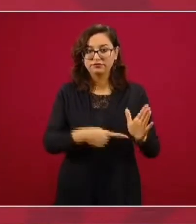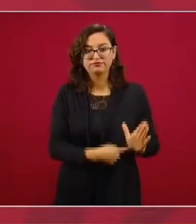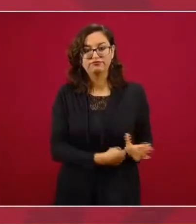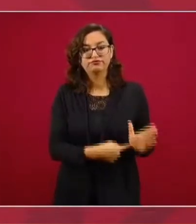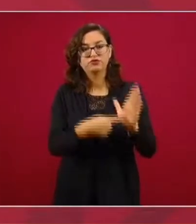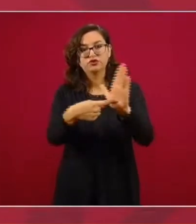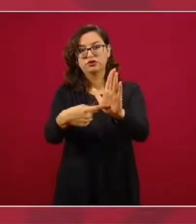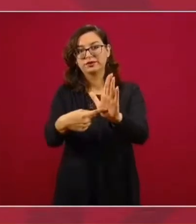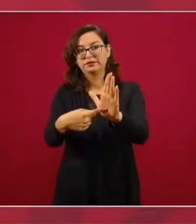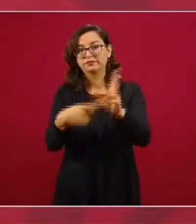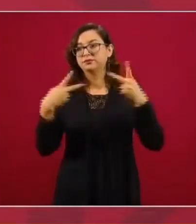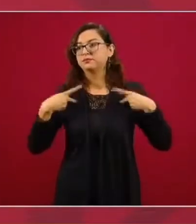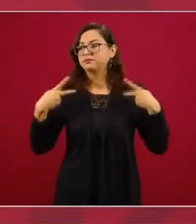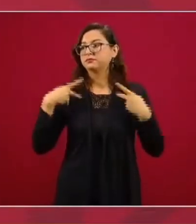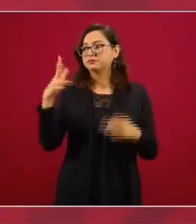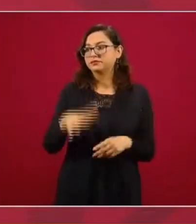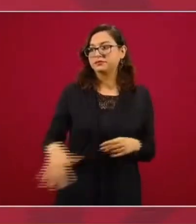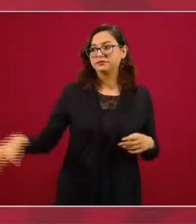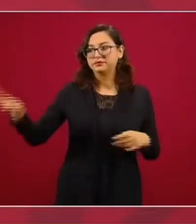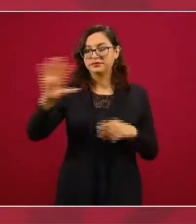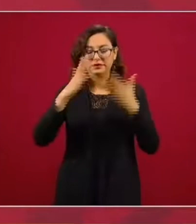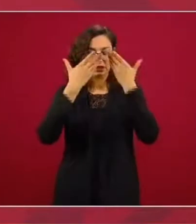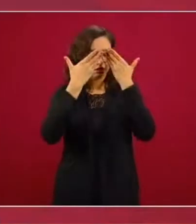que el pueblo sepa